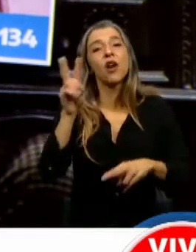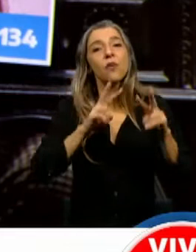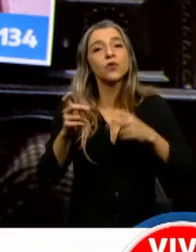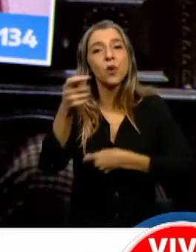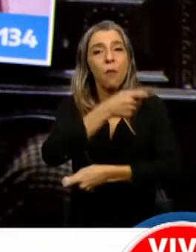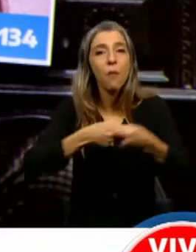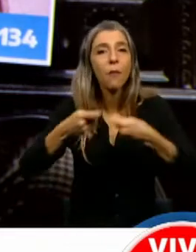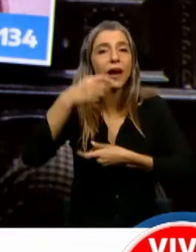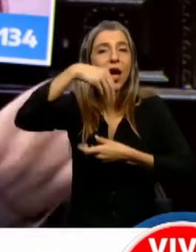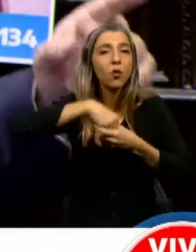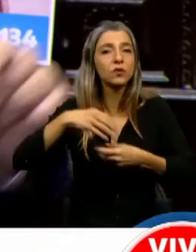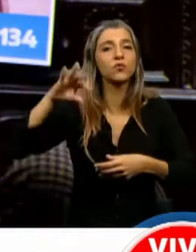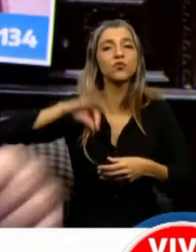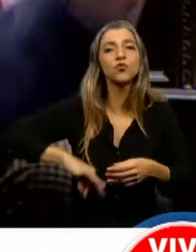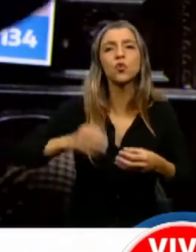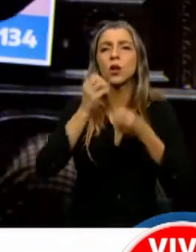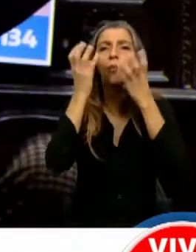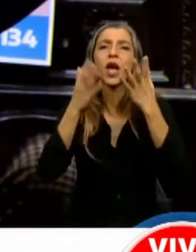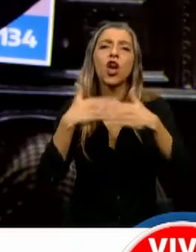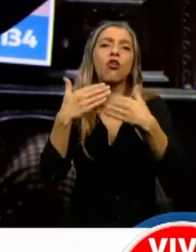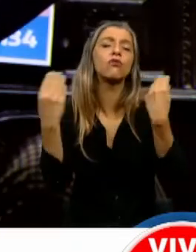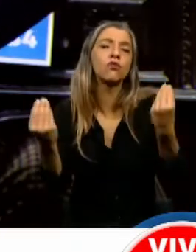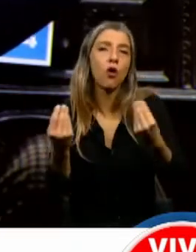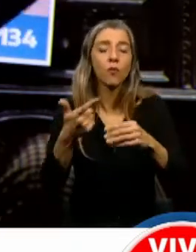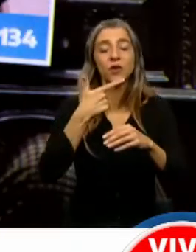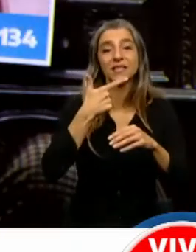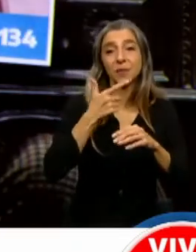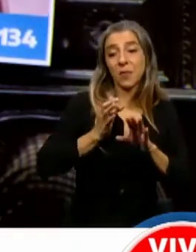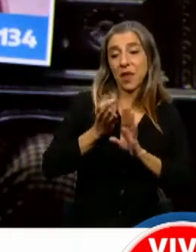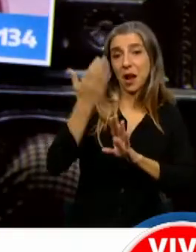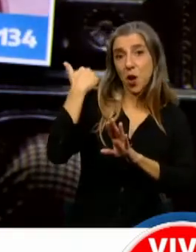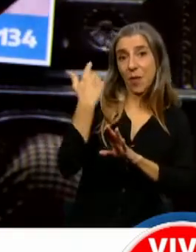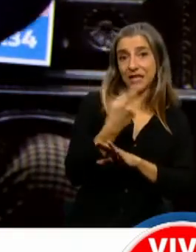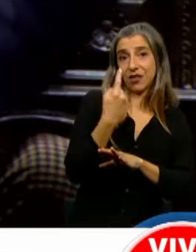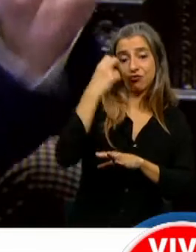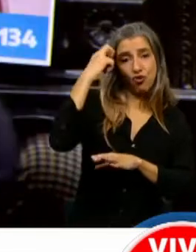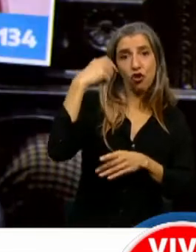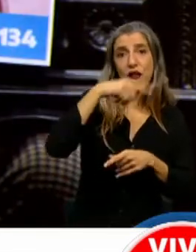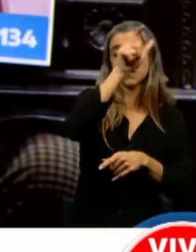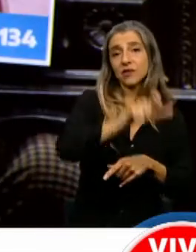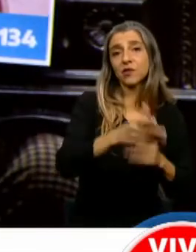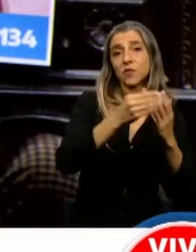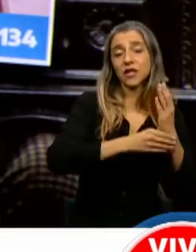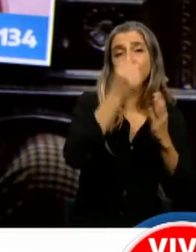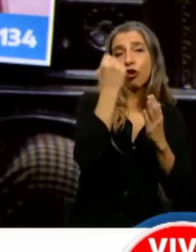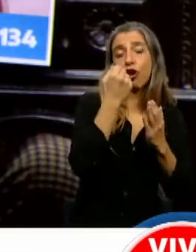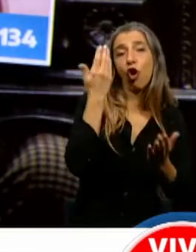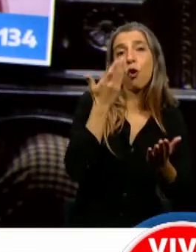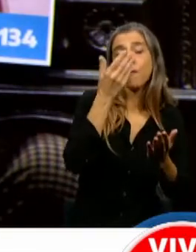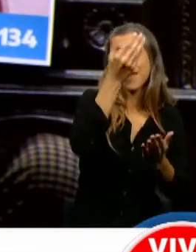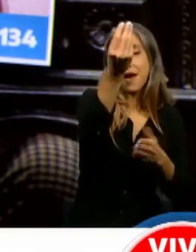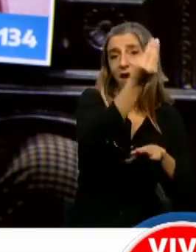los trabajadores. En este Congreso, en septiembre del año pasado, recibimos al ministro de Economía y planteó un